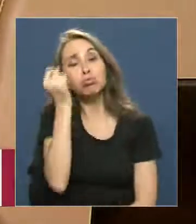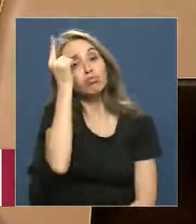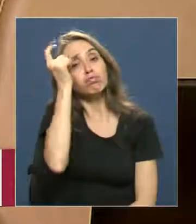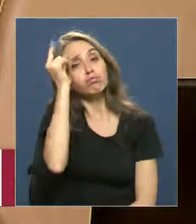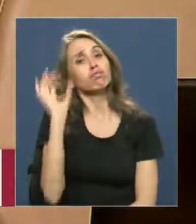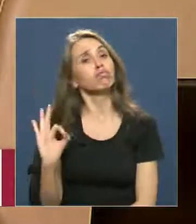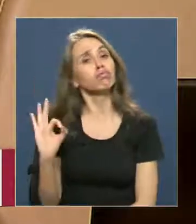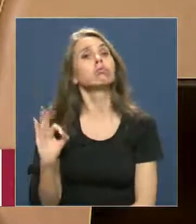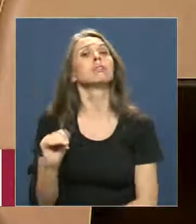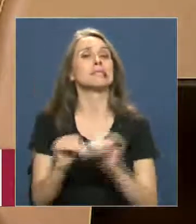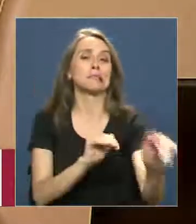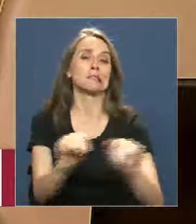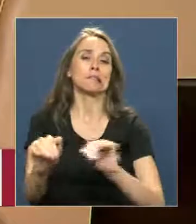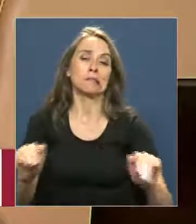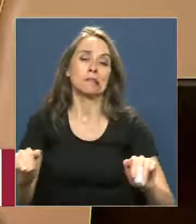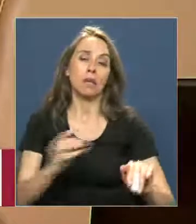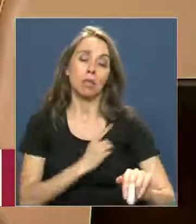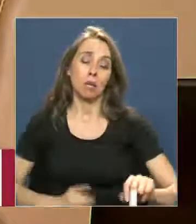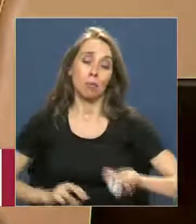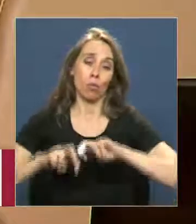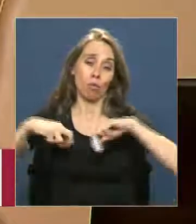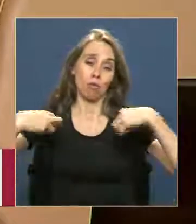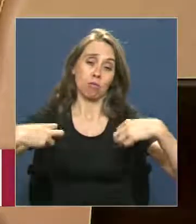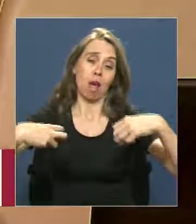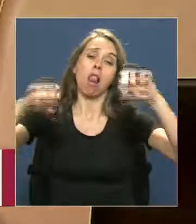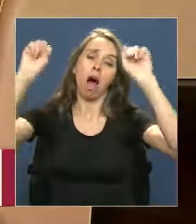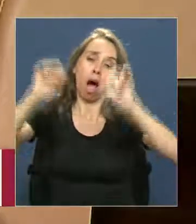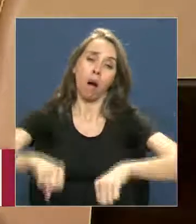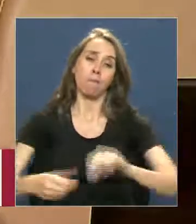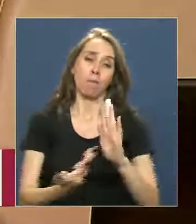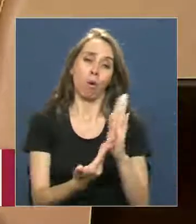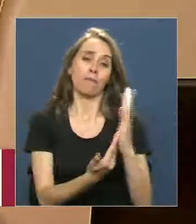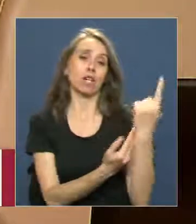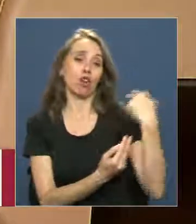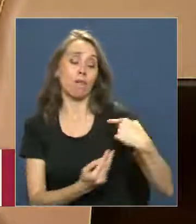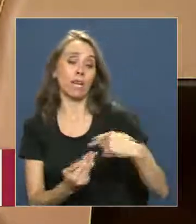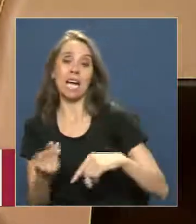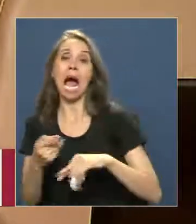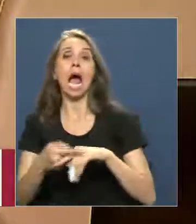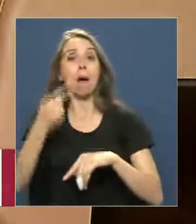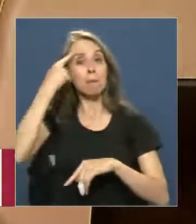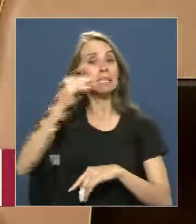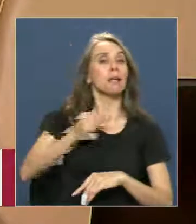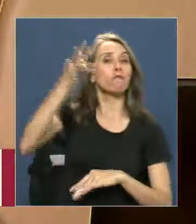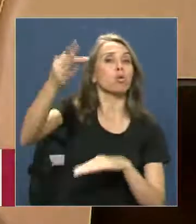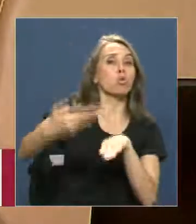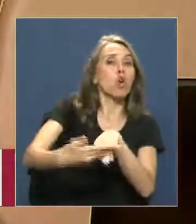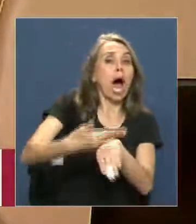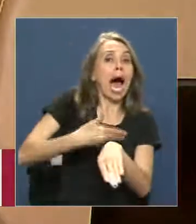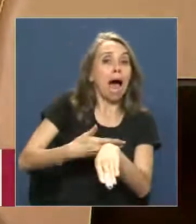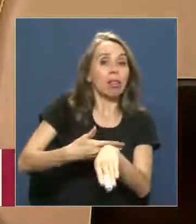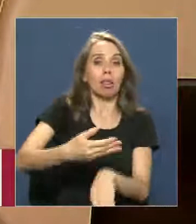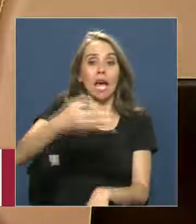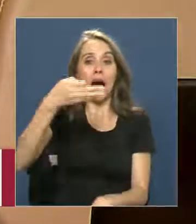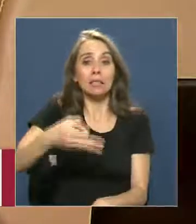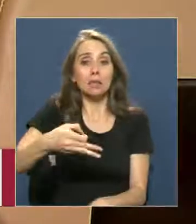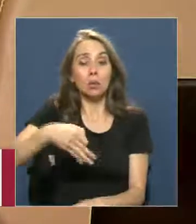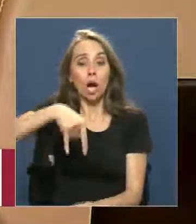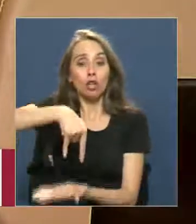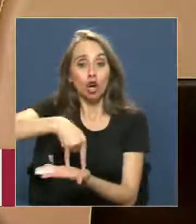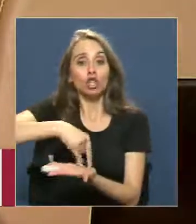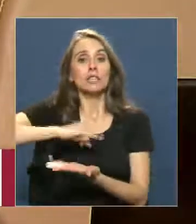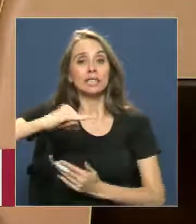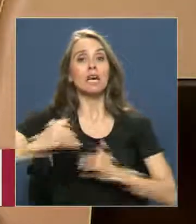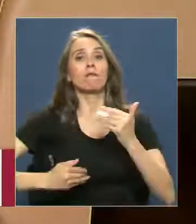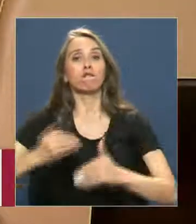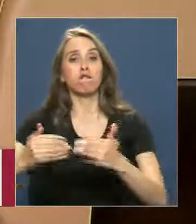hago un llamado a que esto se apruebe hoy día en la sala, a que nosotros tenemos la obligación de adelantarnos y de asegurar que el Congreso siga funcionando. Y por supuesto,